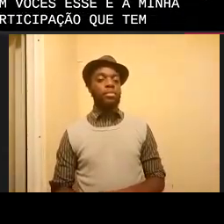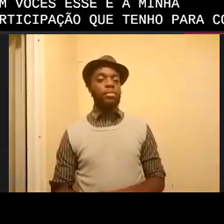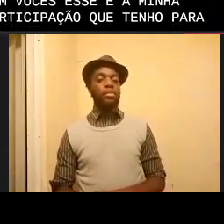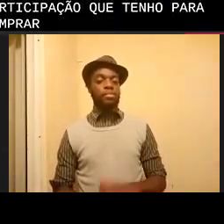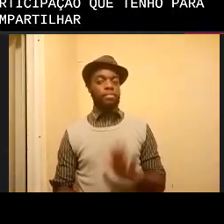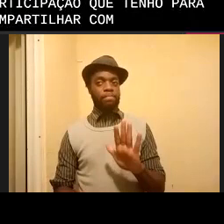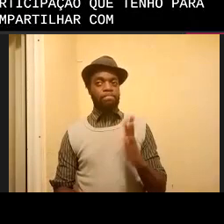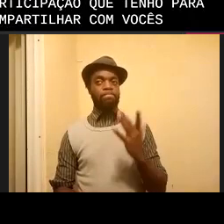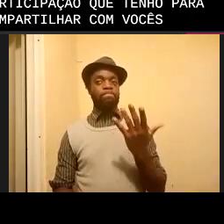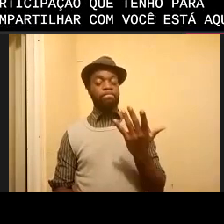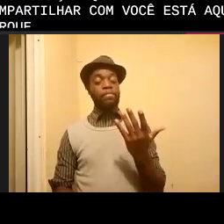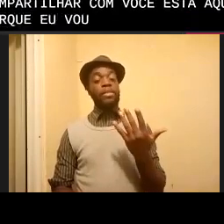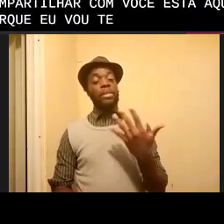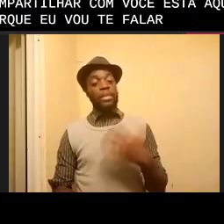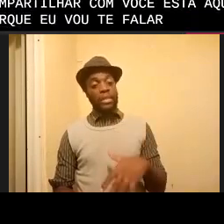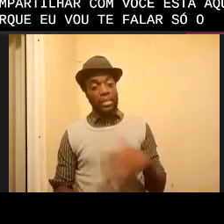Bueno, sí, Darío,